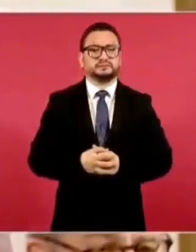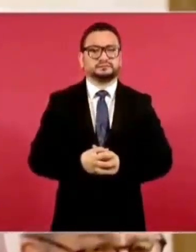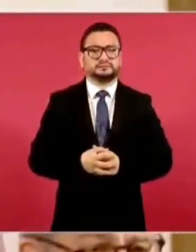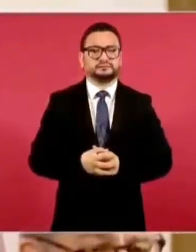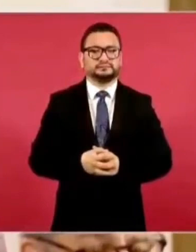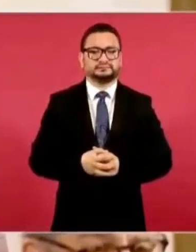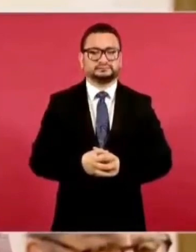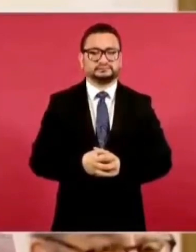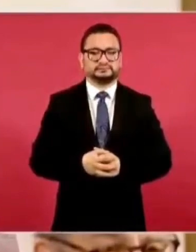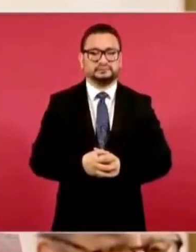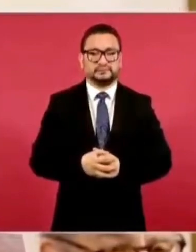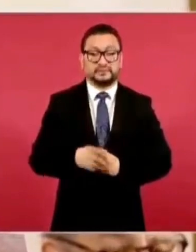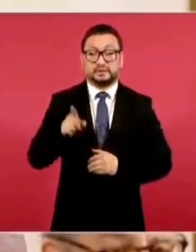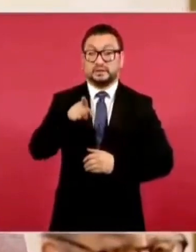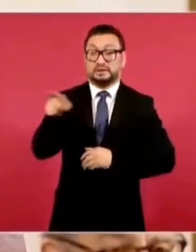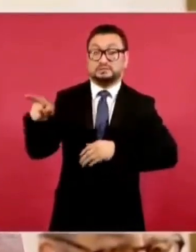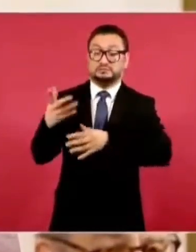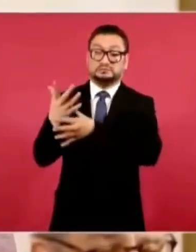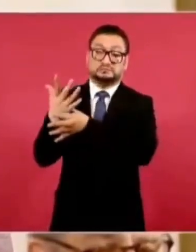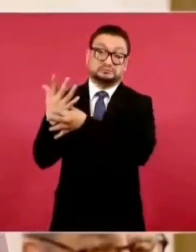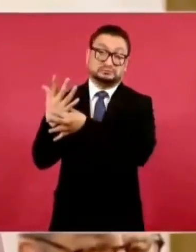Y ellos sostienen que